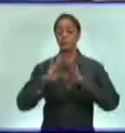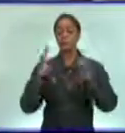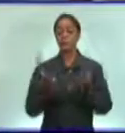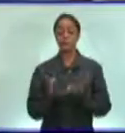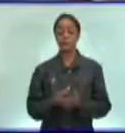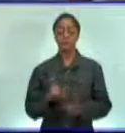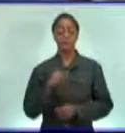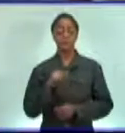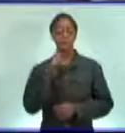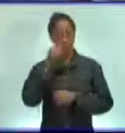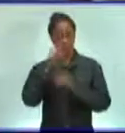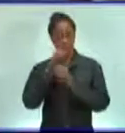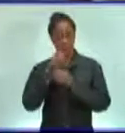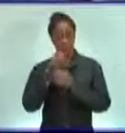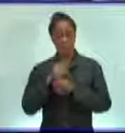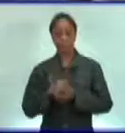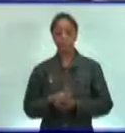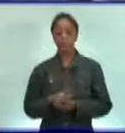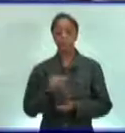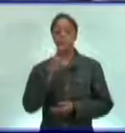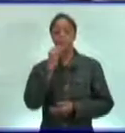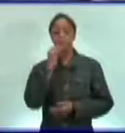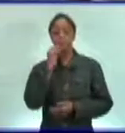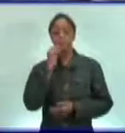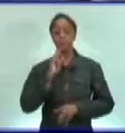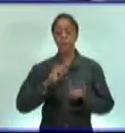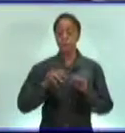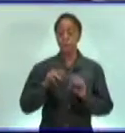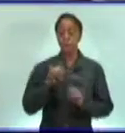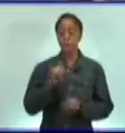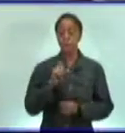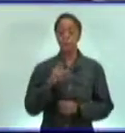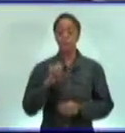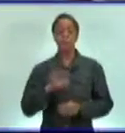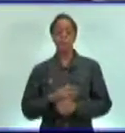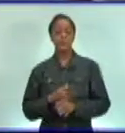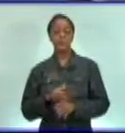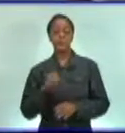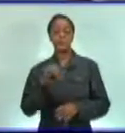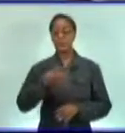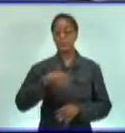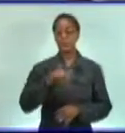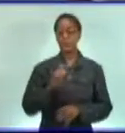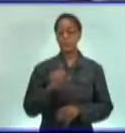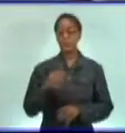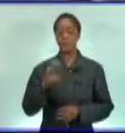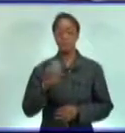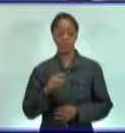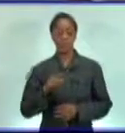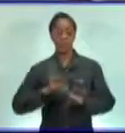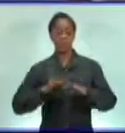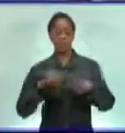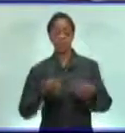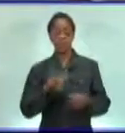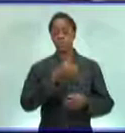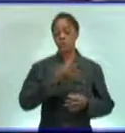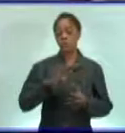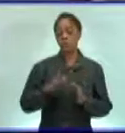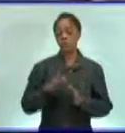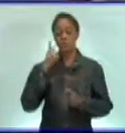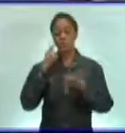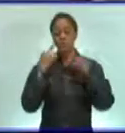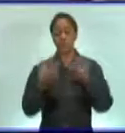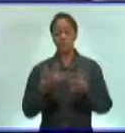A través del microscopio se pudo descubrir también los tipos de células que existen, cuáles son sus partes